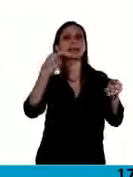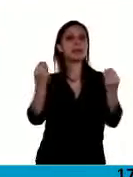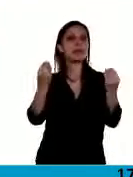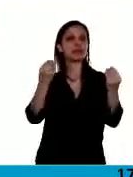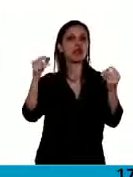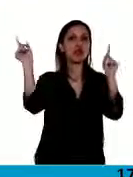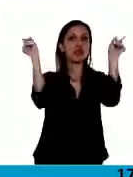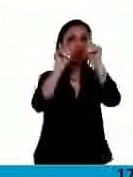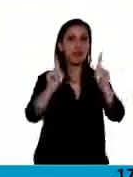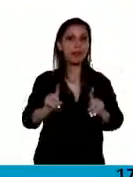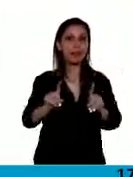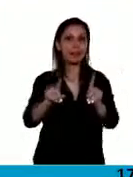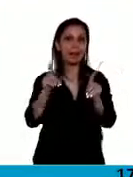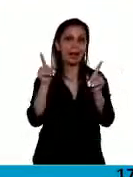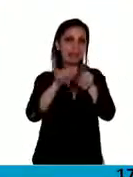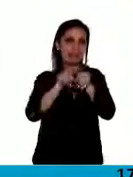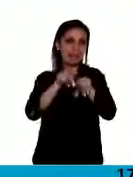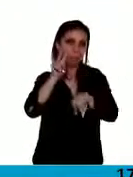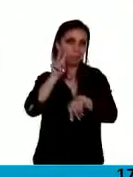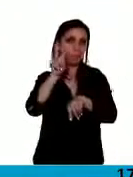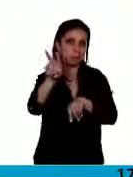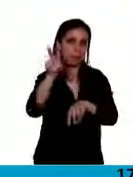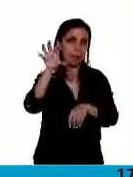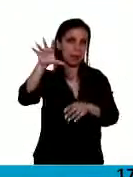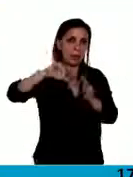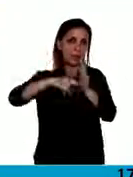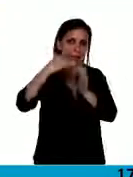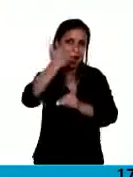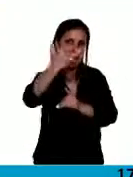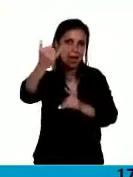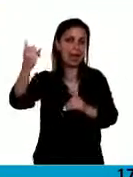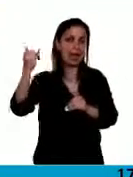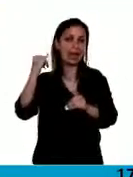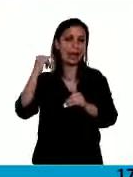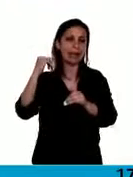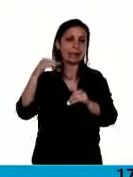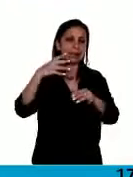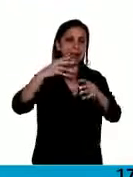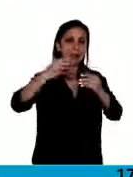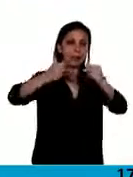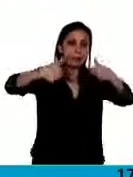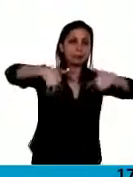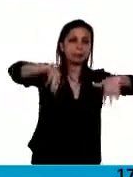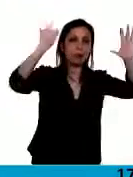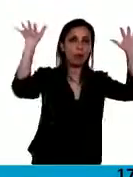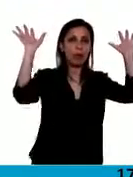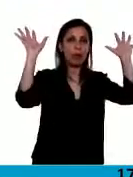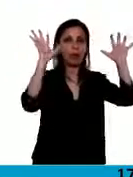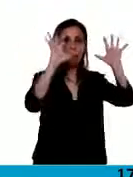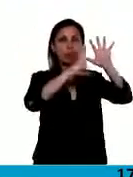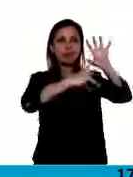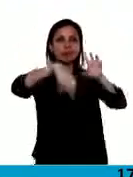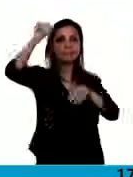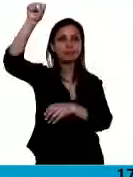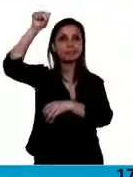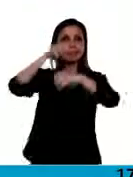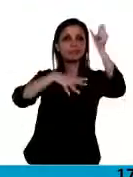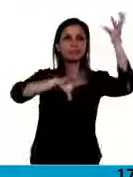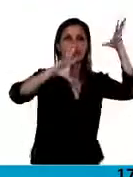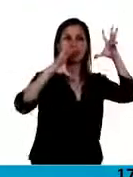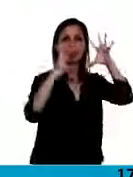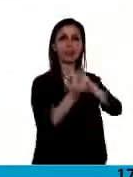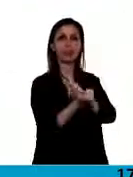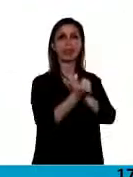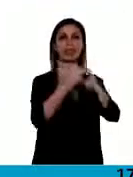que vimos en la provincia y diferentes partes del país se llevara lo poco que tenían. Destruyó las casillas,